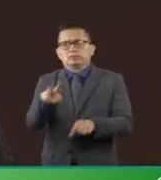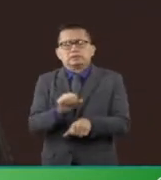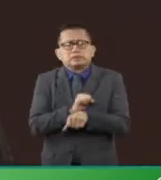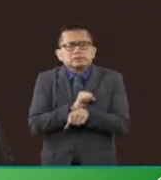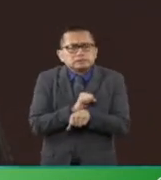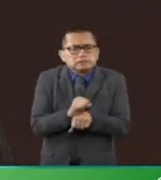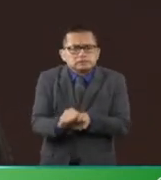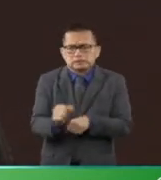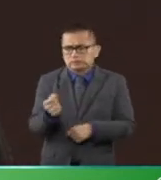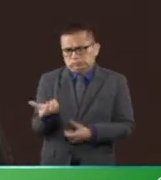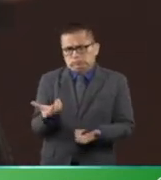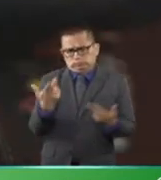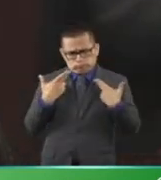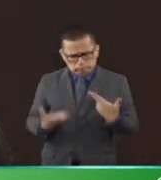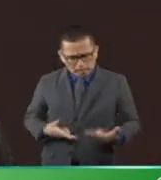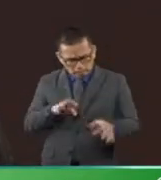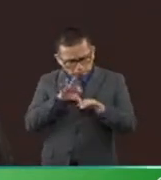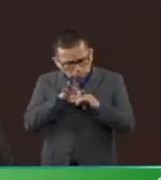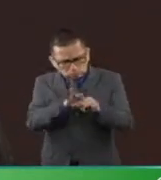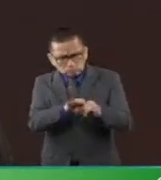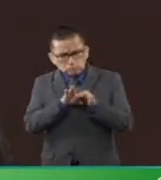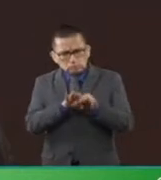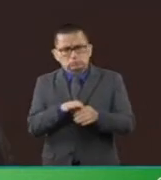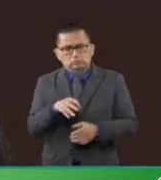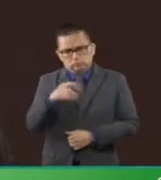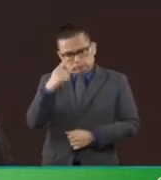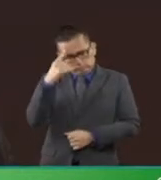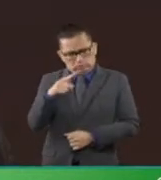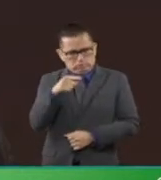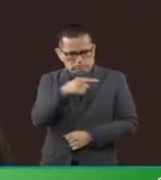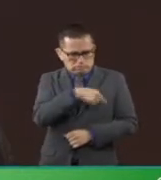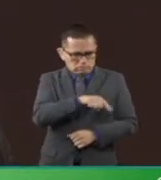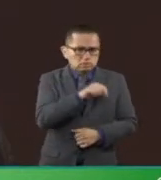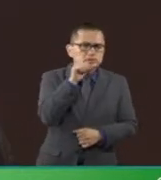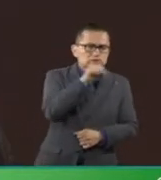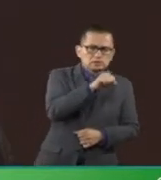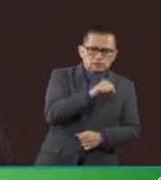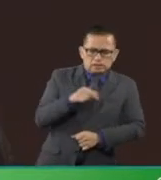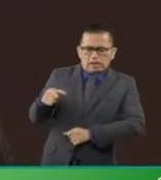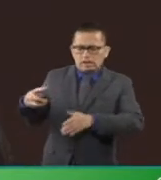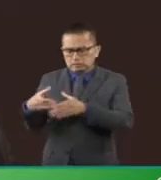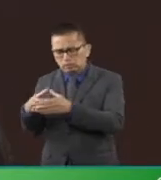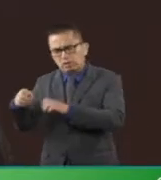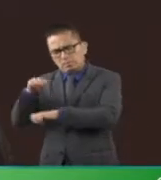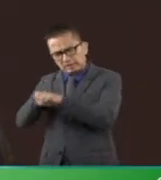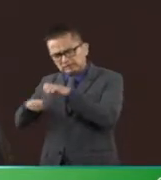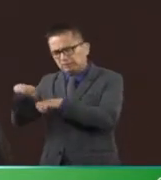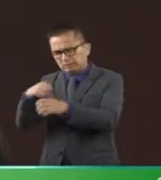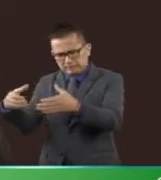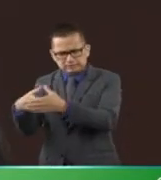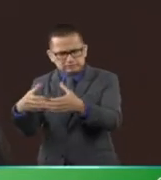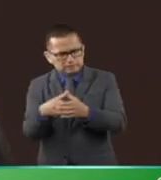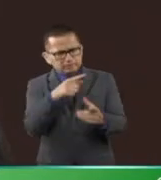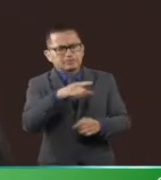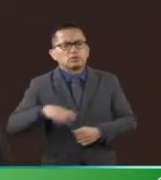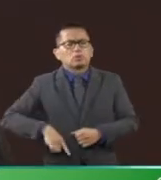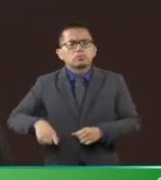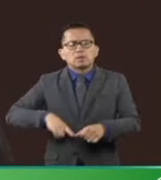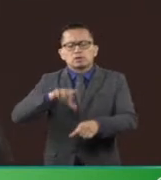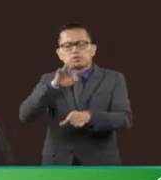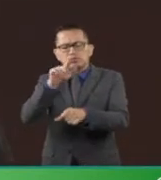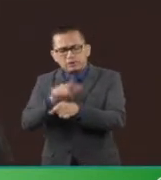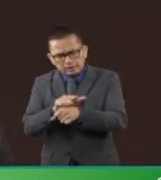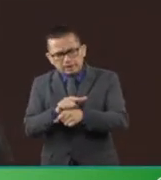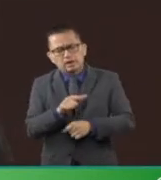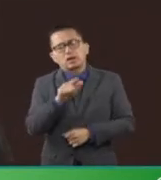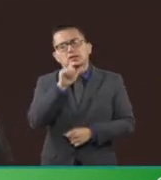tan humano, y efectivamente producto de un acuerdo entre sindicatos, cámaras empresariales, gobierno federal y